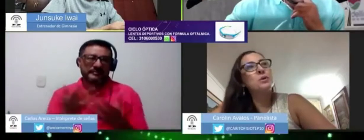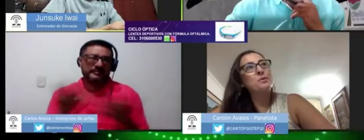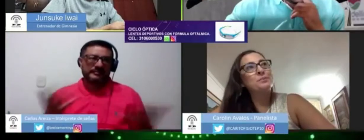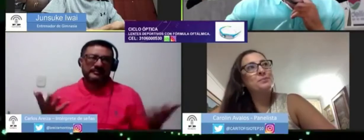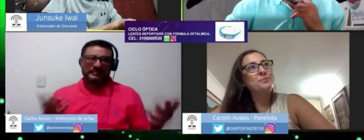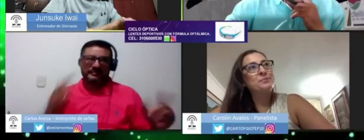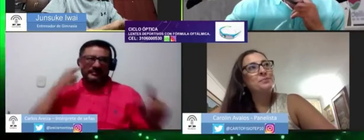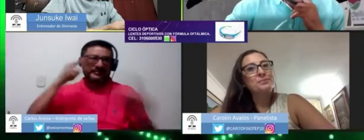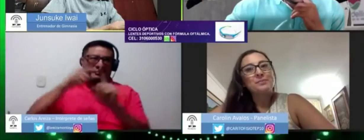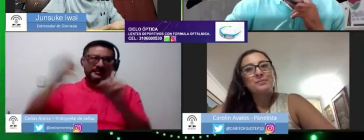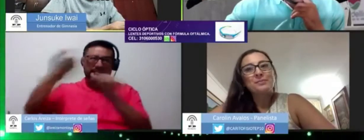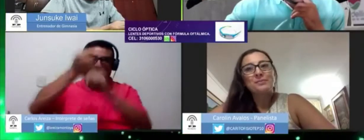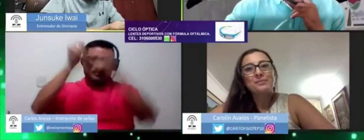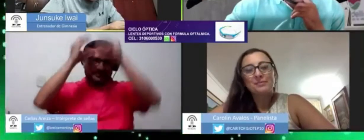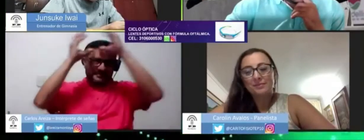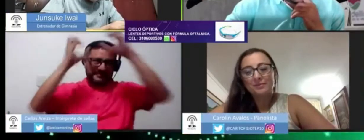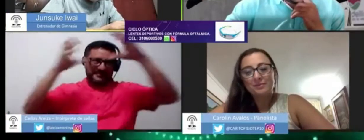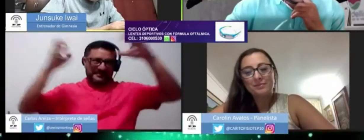sueño?